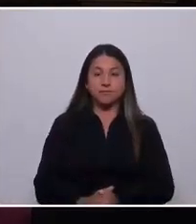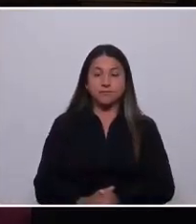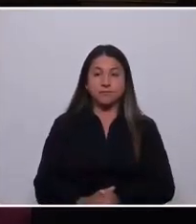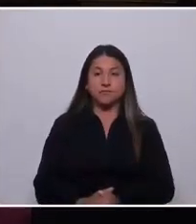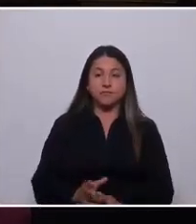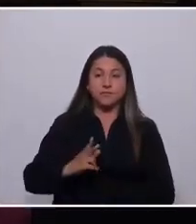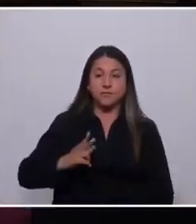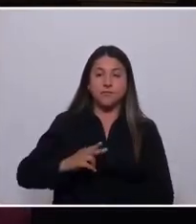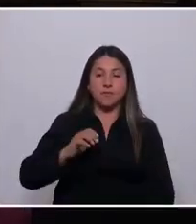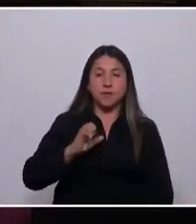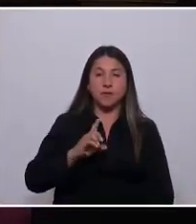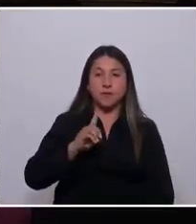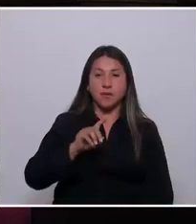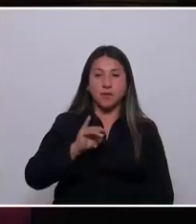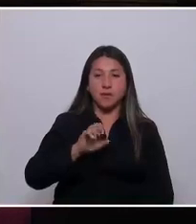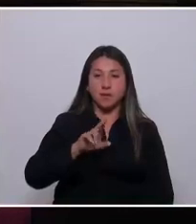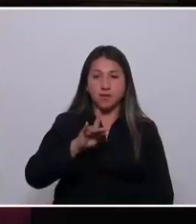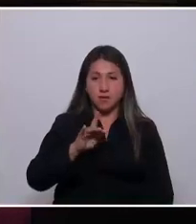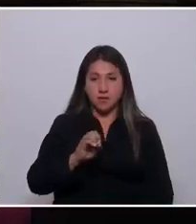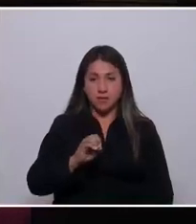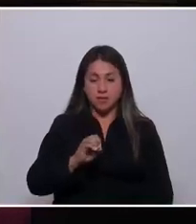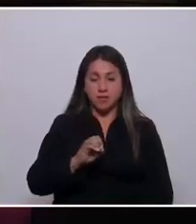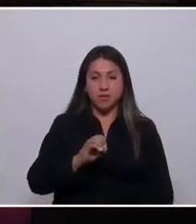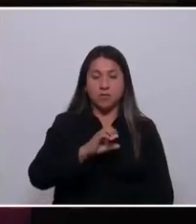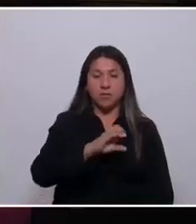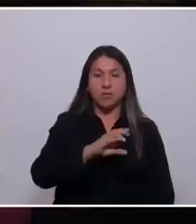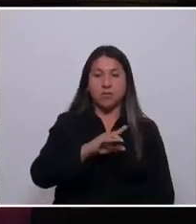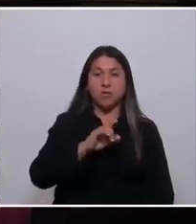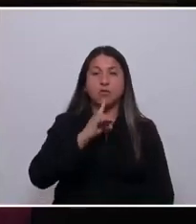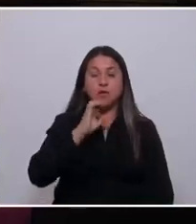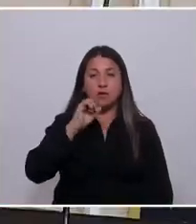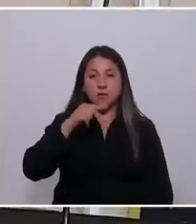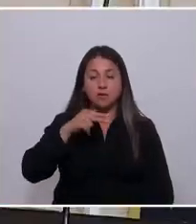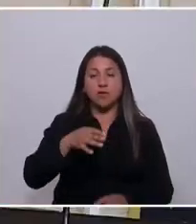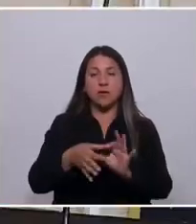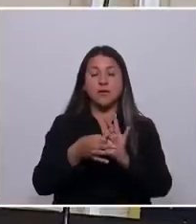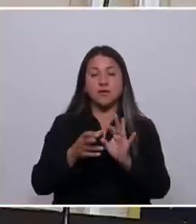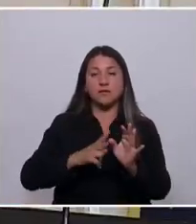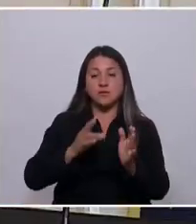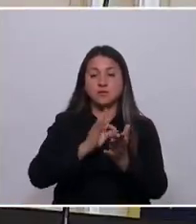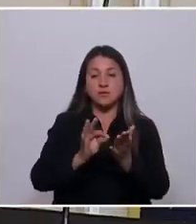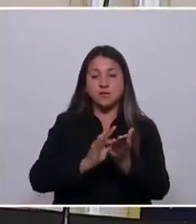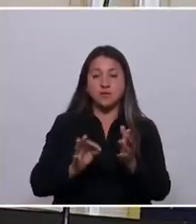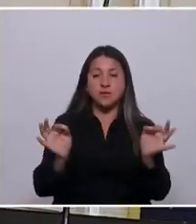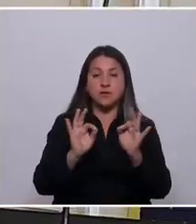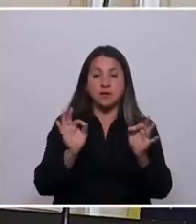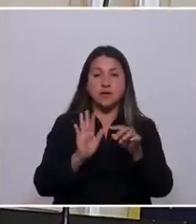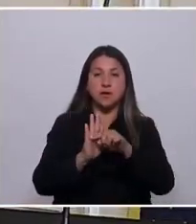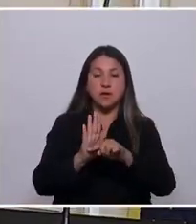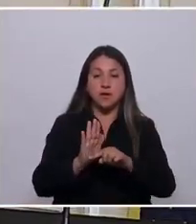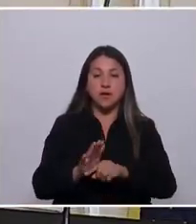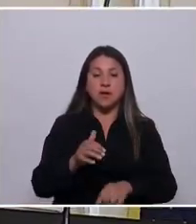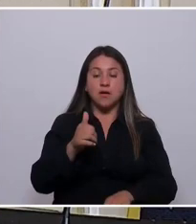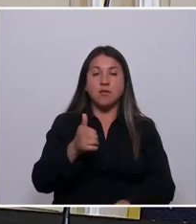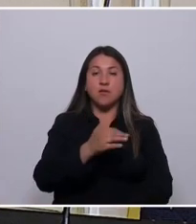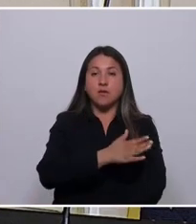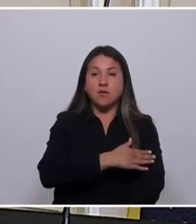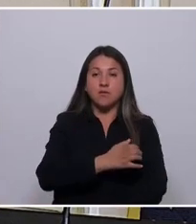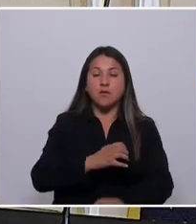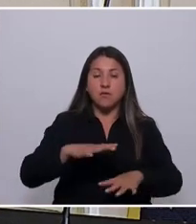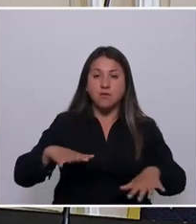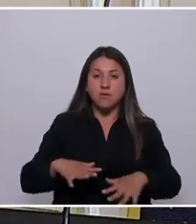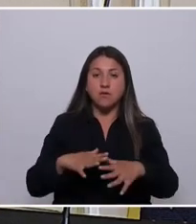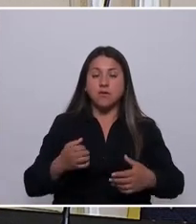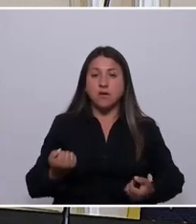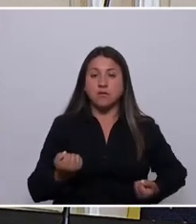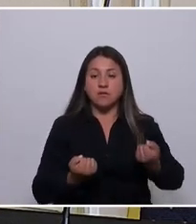Señor Eduardo Cretón tiene la palabra. Gracias, señor secretario. Lo que hace esta indicación es señalar que la buena fe implica un esfuerzo compartido con el fin